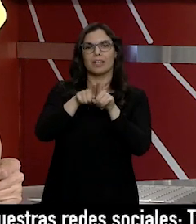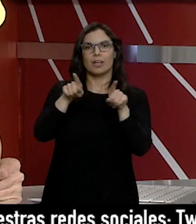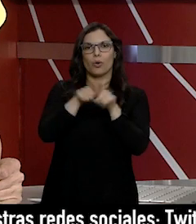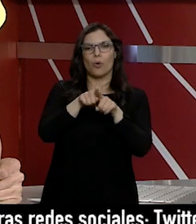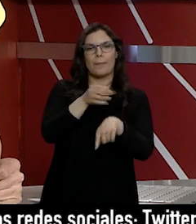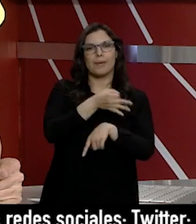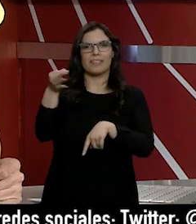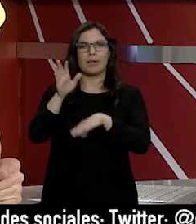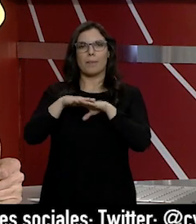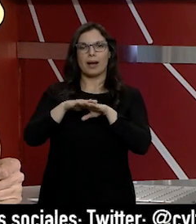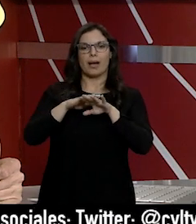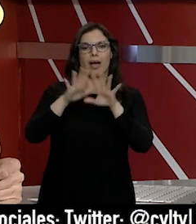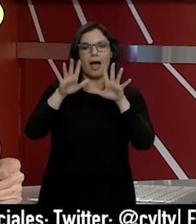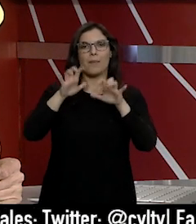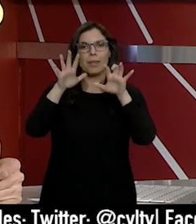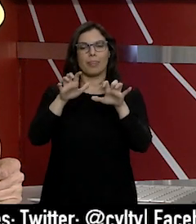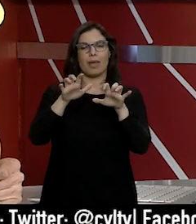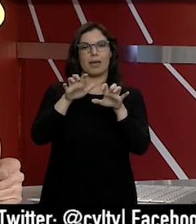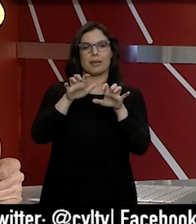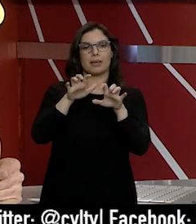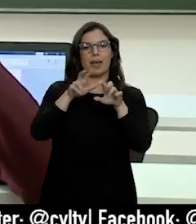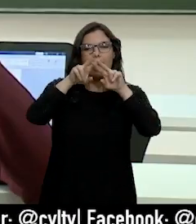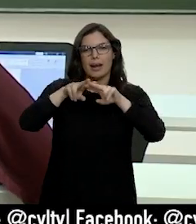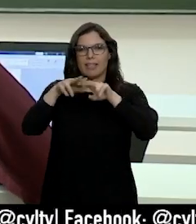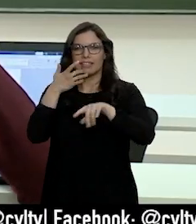para aprender a analizar situaciones de crisis.